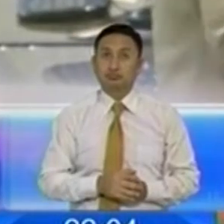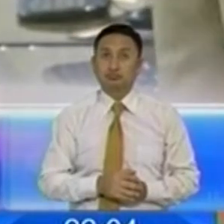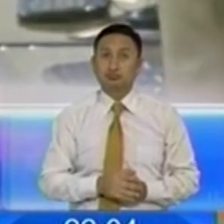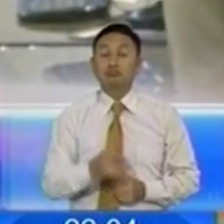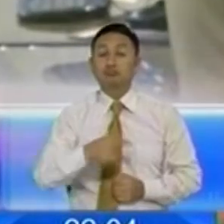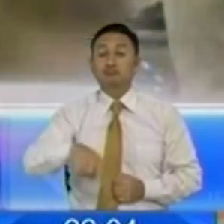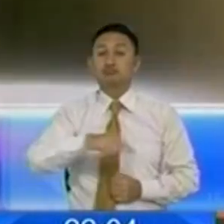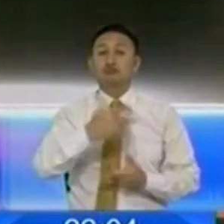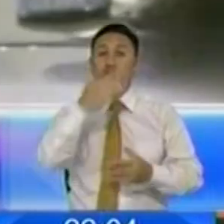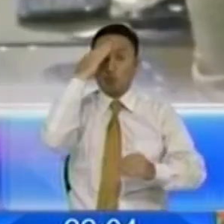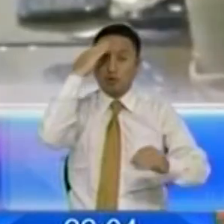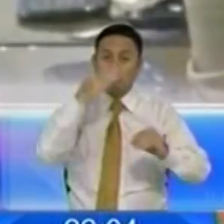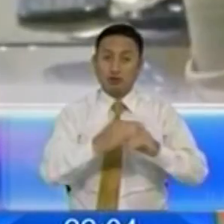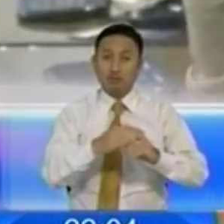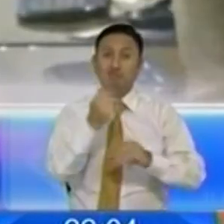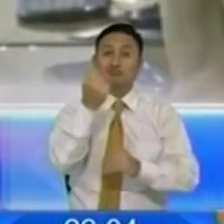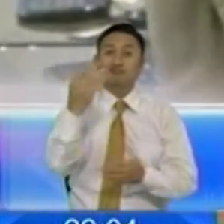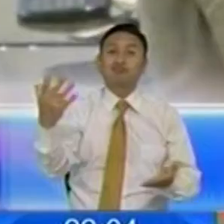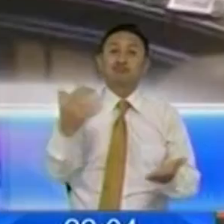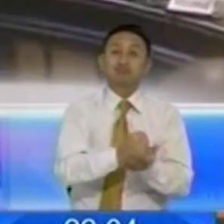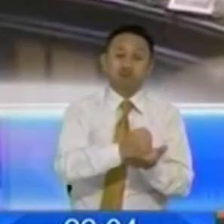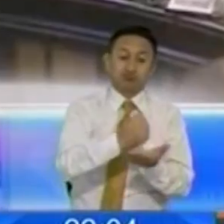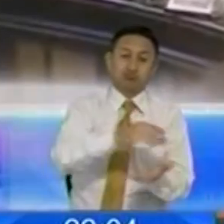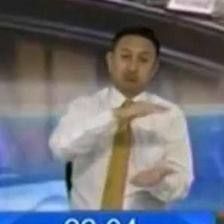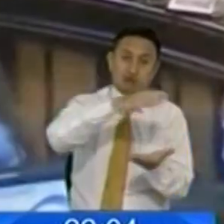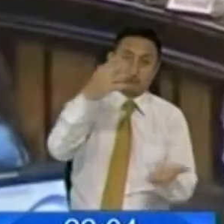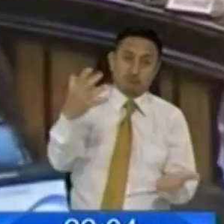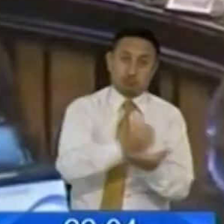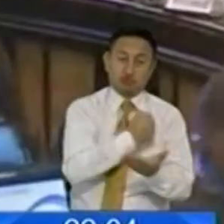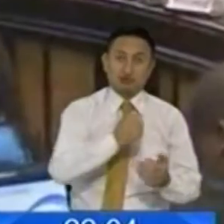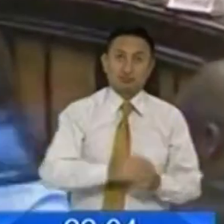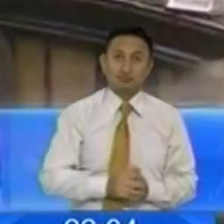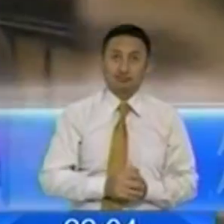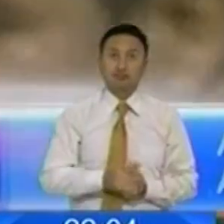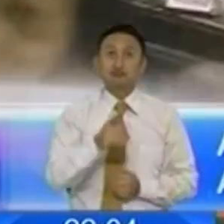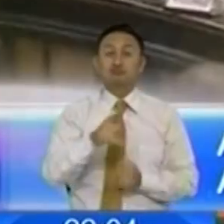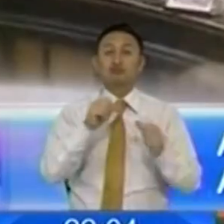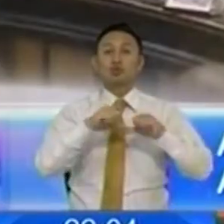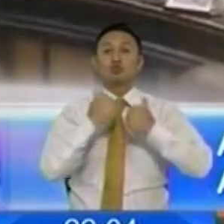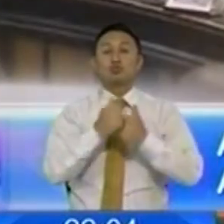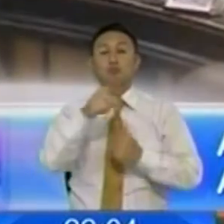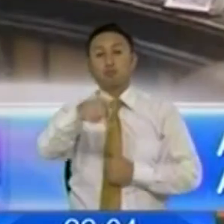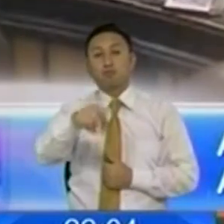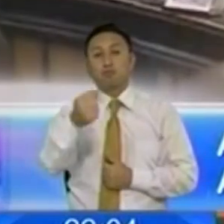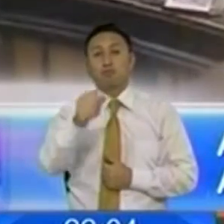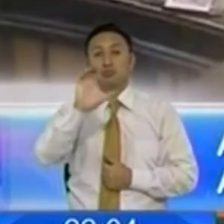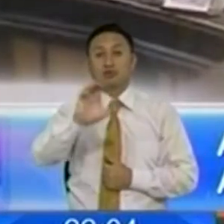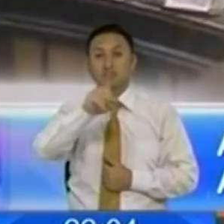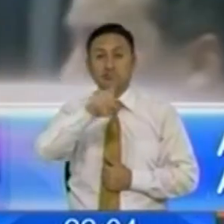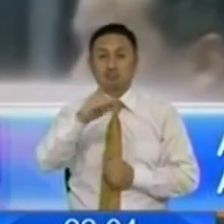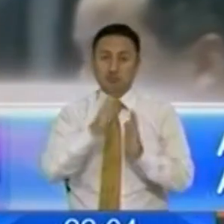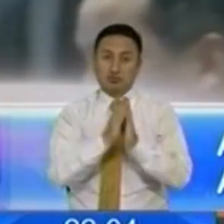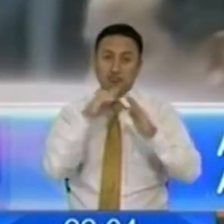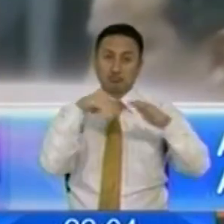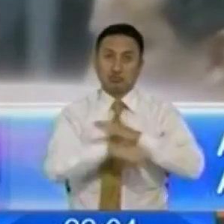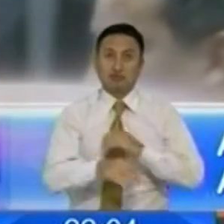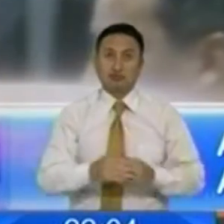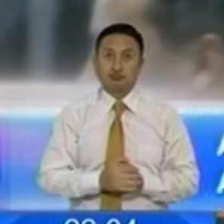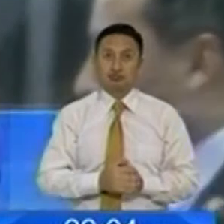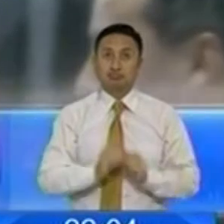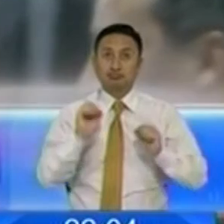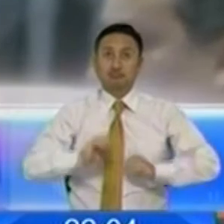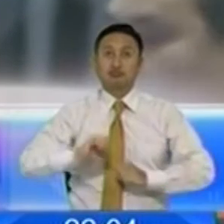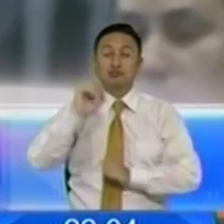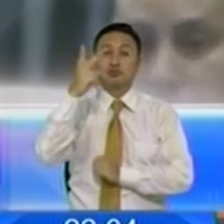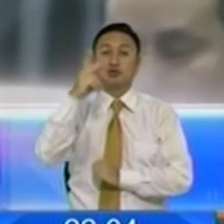lo que buscaban era recaudar más. Y desde la bancada del socialcristianismo se pidió su archivo. Es la segunda